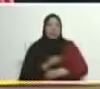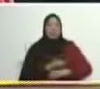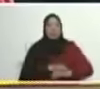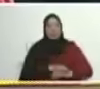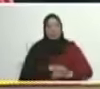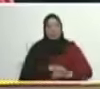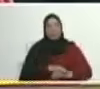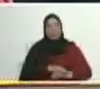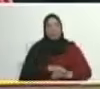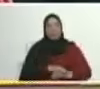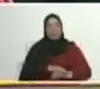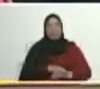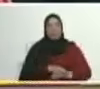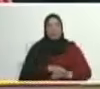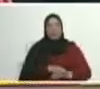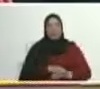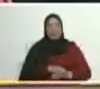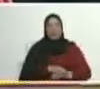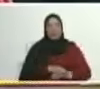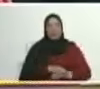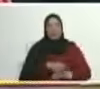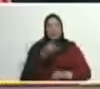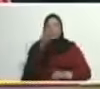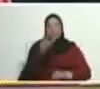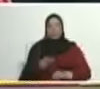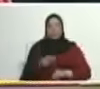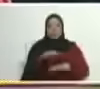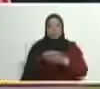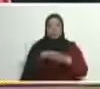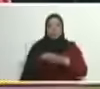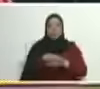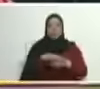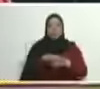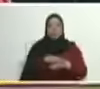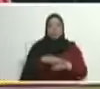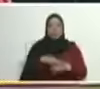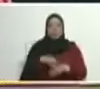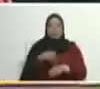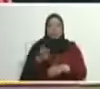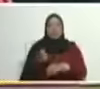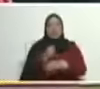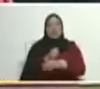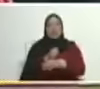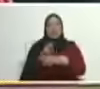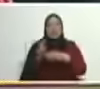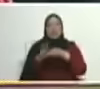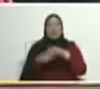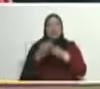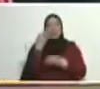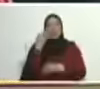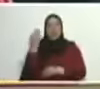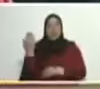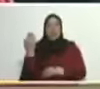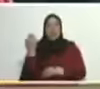Gaston Brown, primer ministro de Antigua y Barbudas.